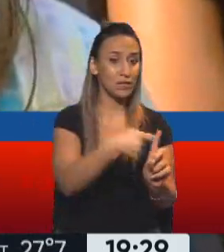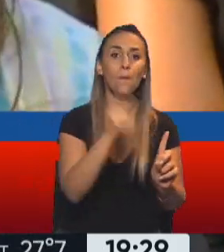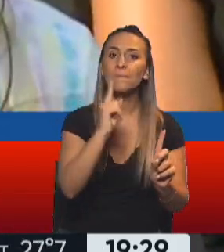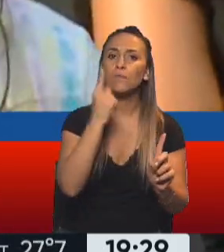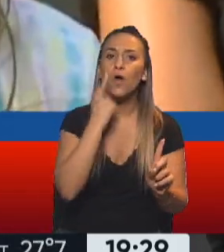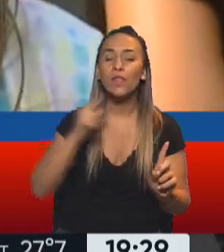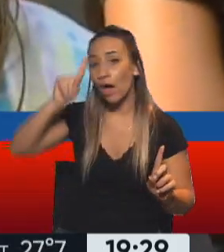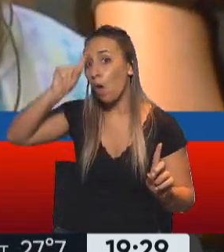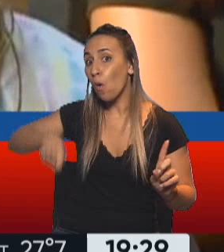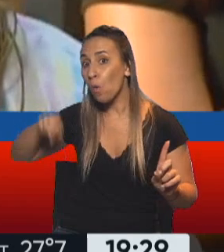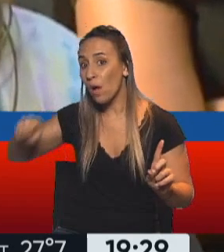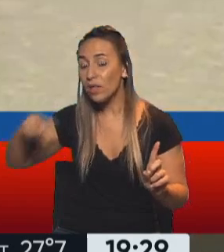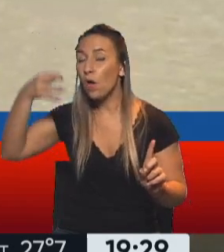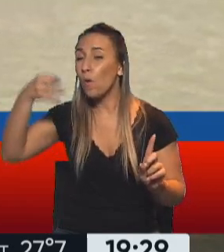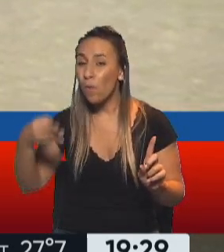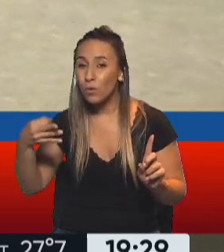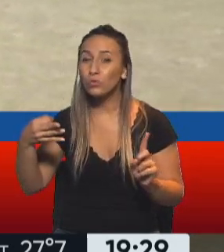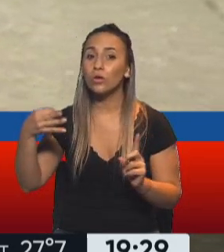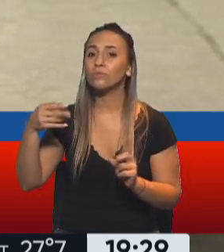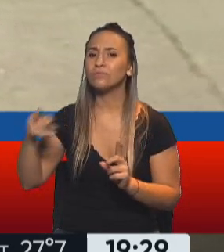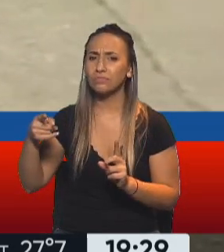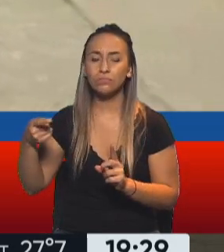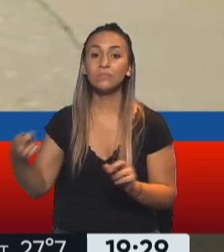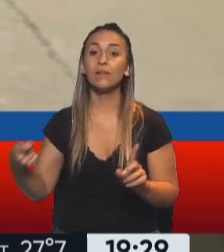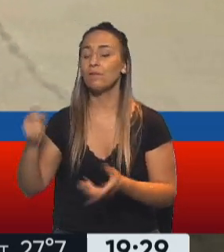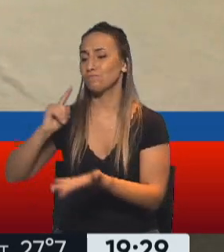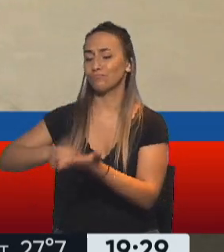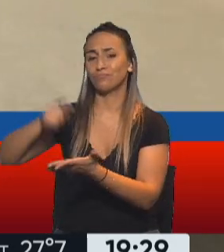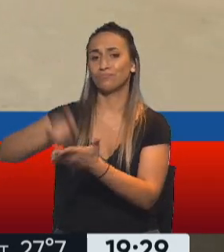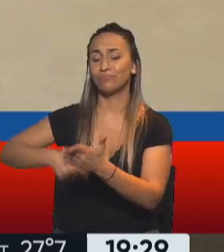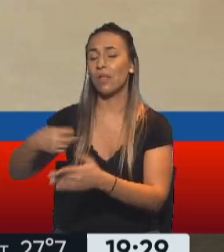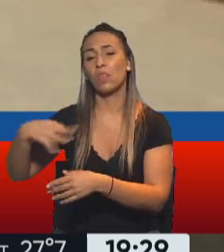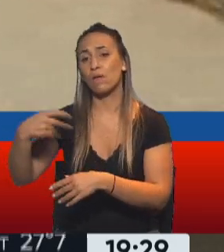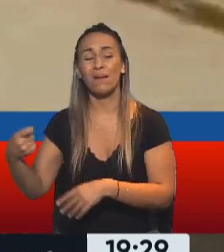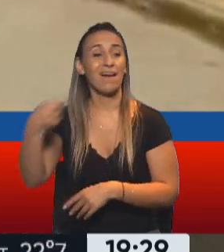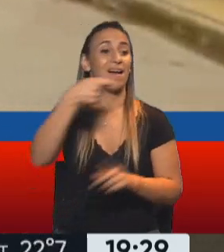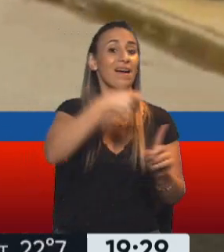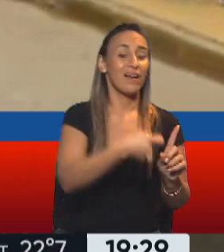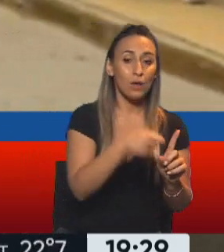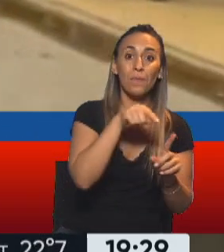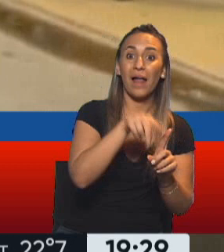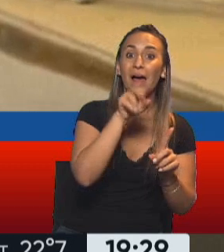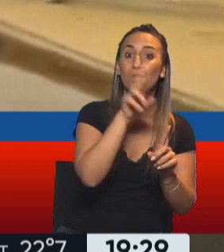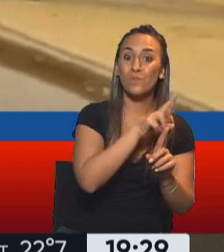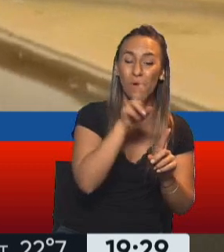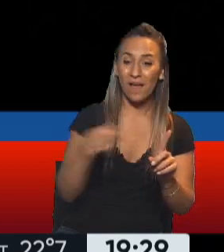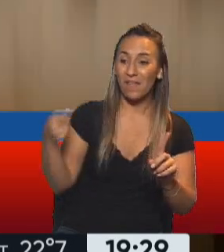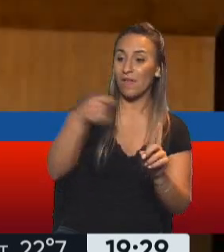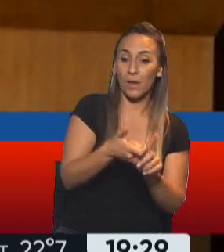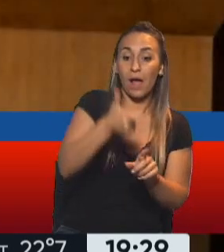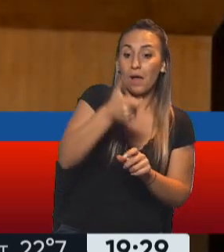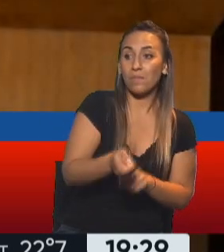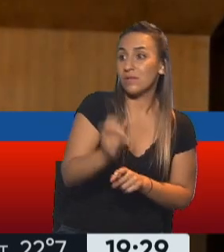jueza ordenaba la entrega de un botón antipánico a la joven, pero el dispositivo jamás fue